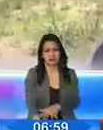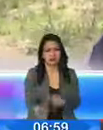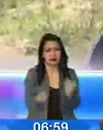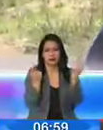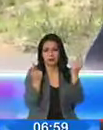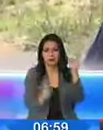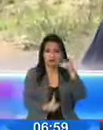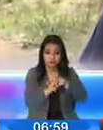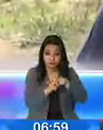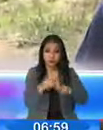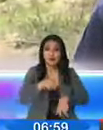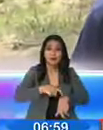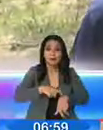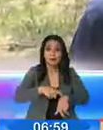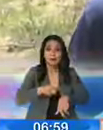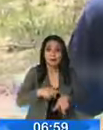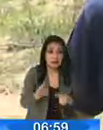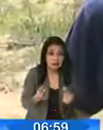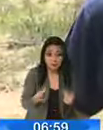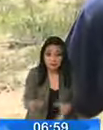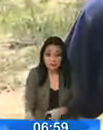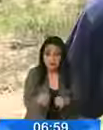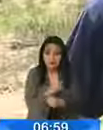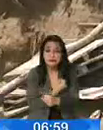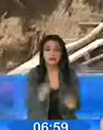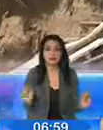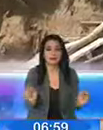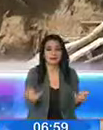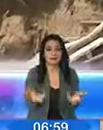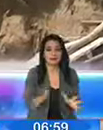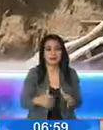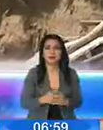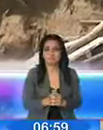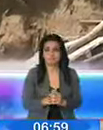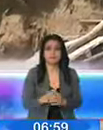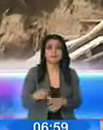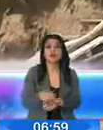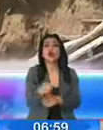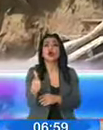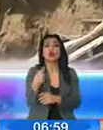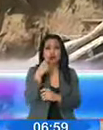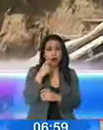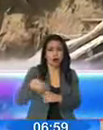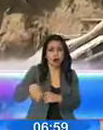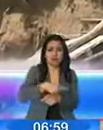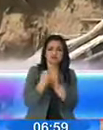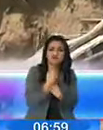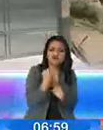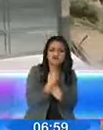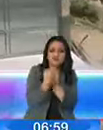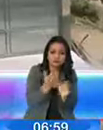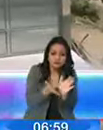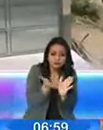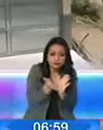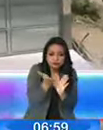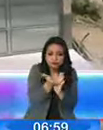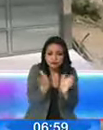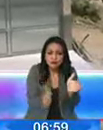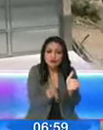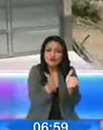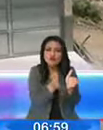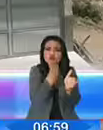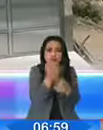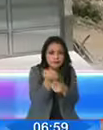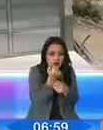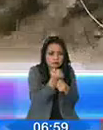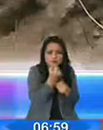tiempo de salvarle ni nada. Junto a otros obreros trabajaba en la apertura de cimientos para levantar un muro de